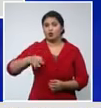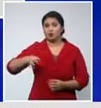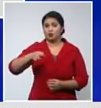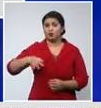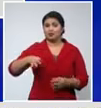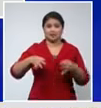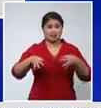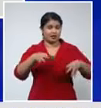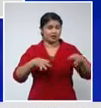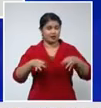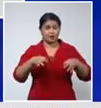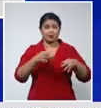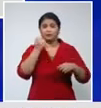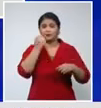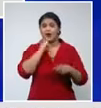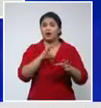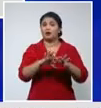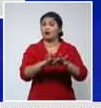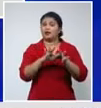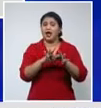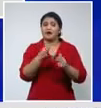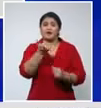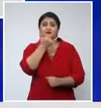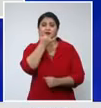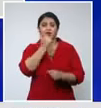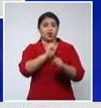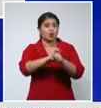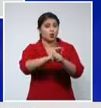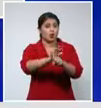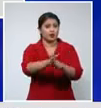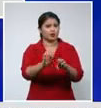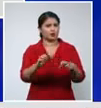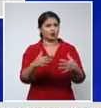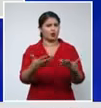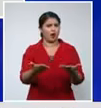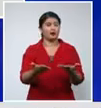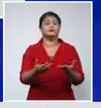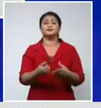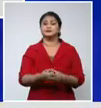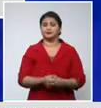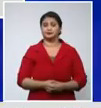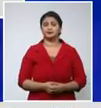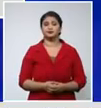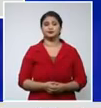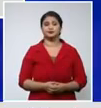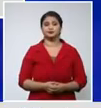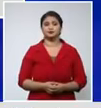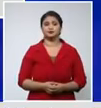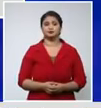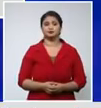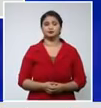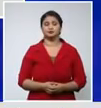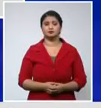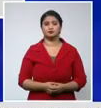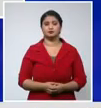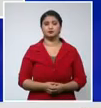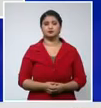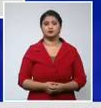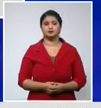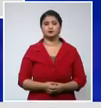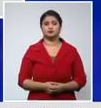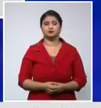45,2% de todos los casos confirmados en nuestro país en los últimos 15